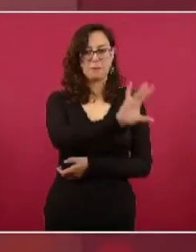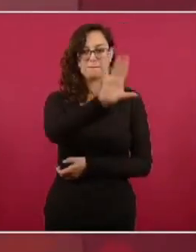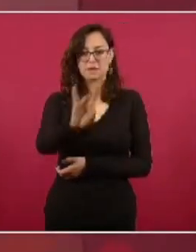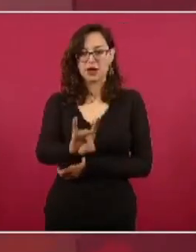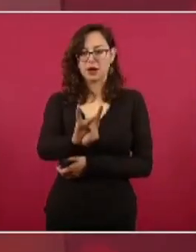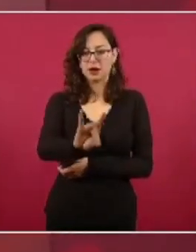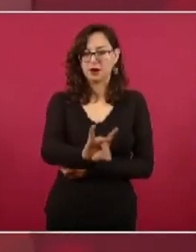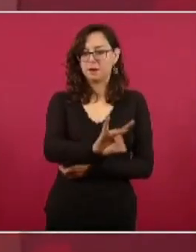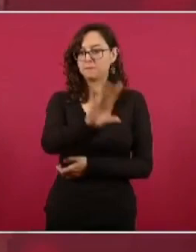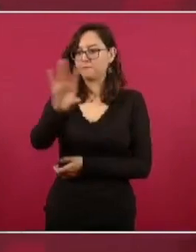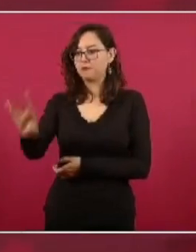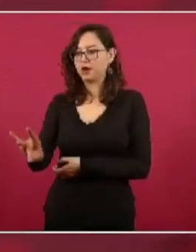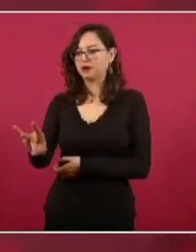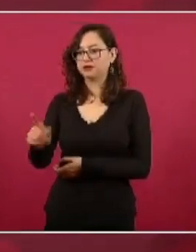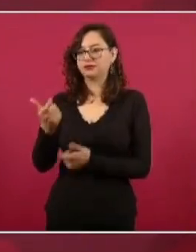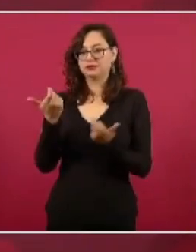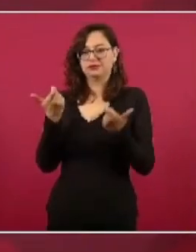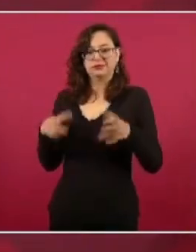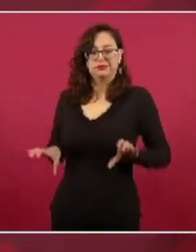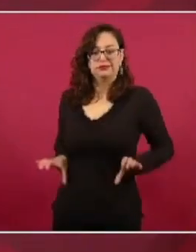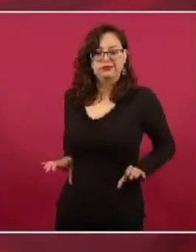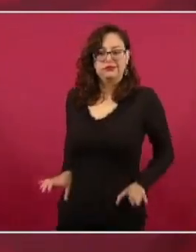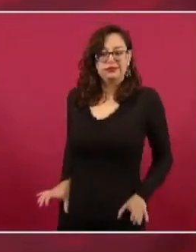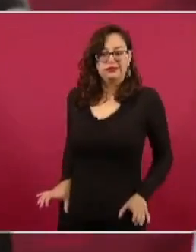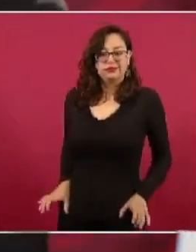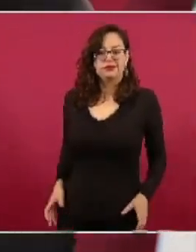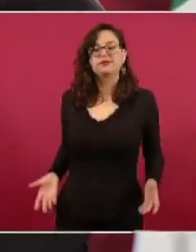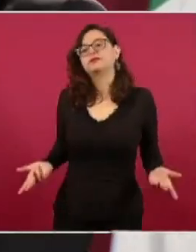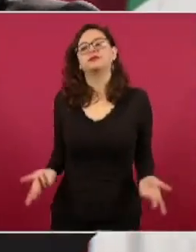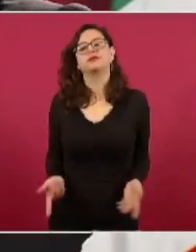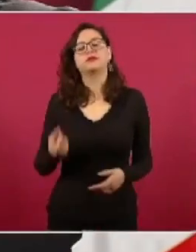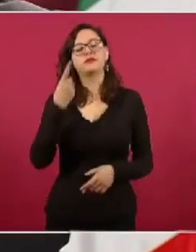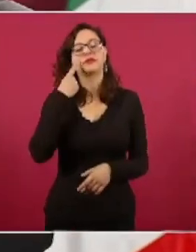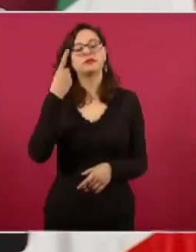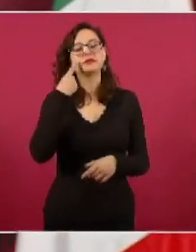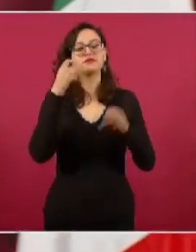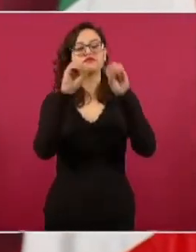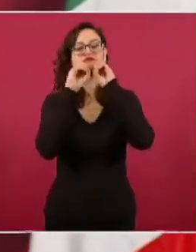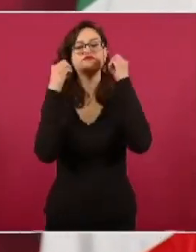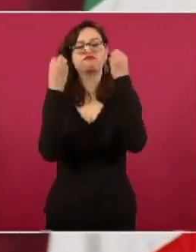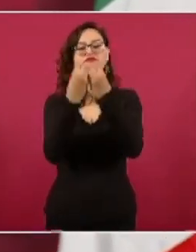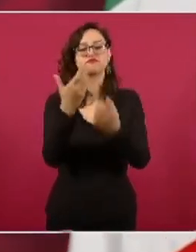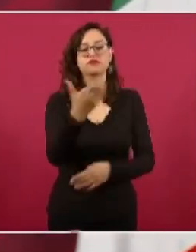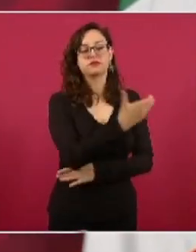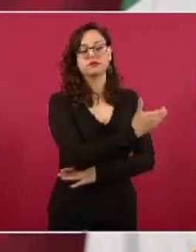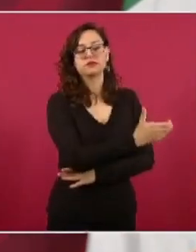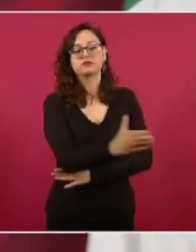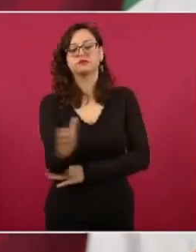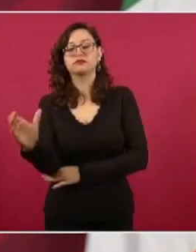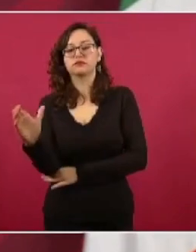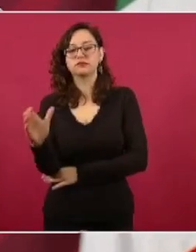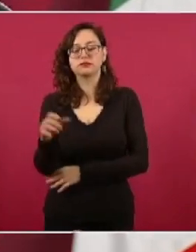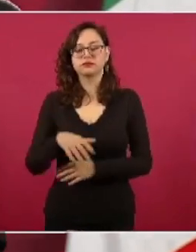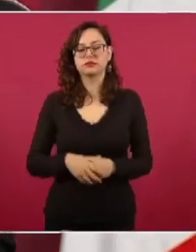se llevaban las organizaciones campesinas supuestamente independientes, o las organizaciones campesinas